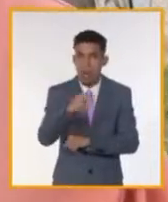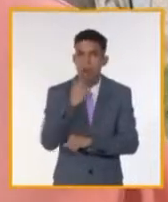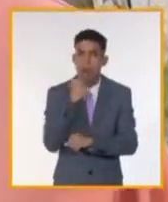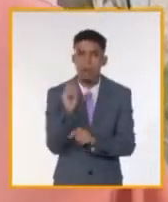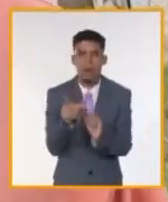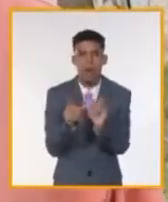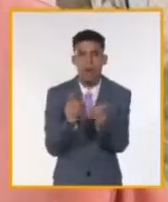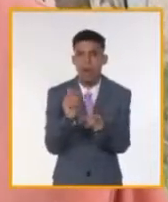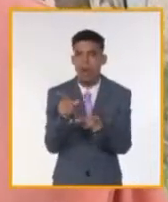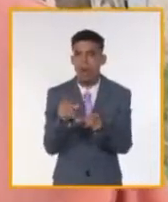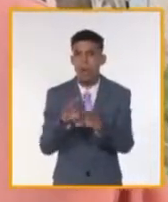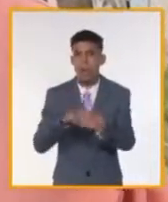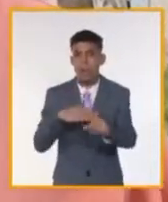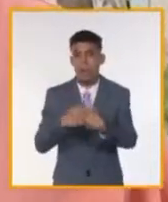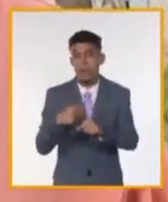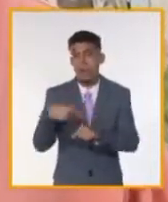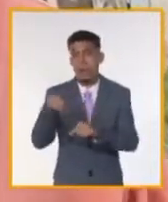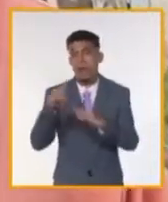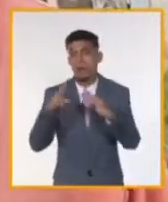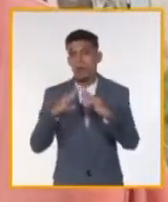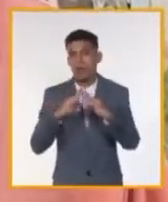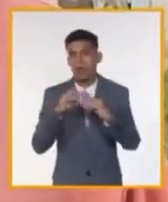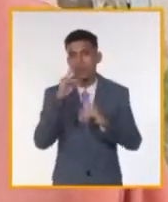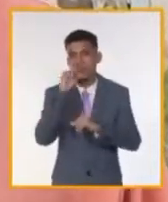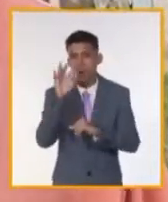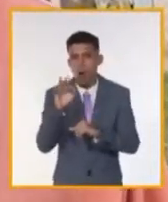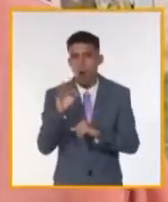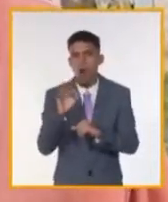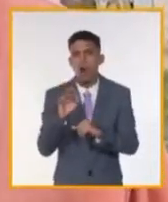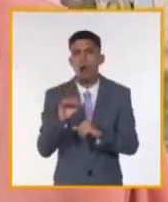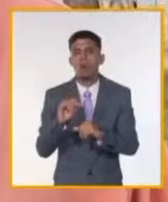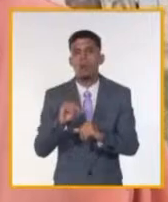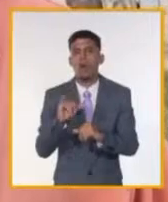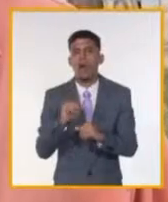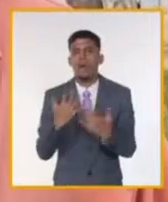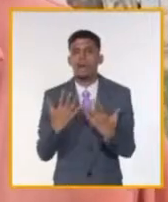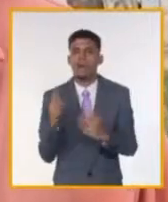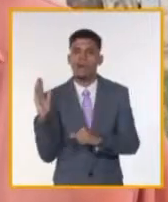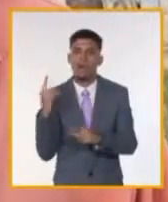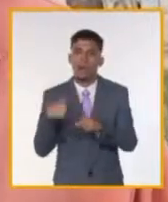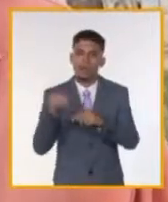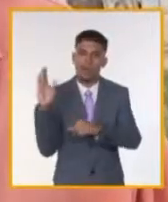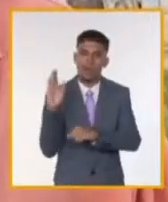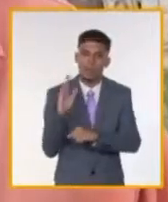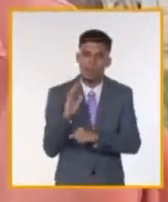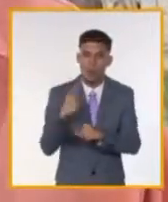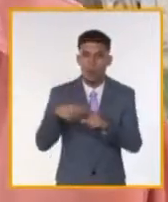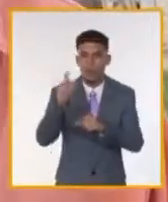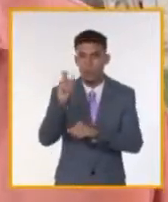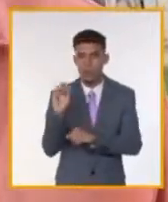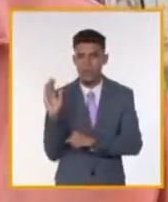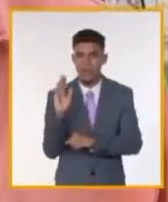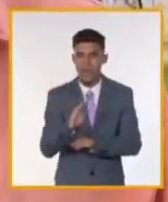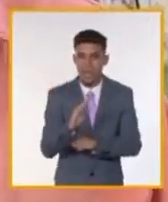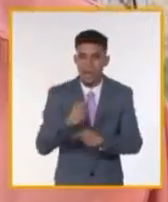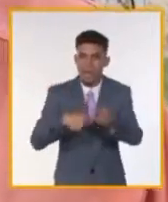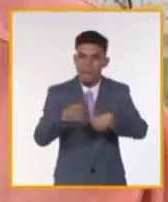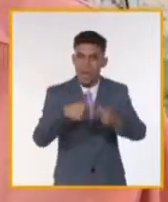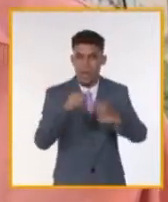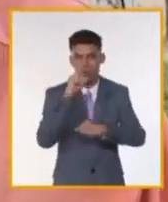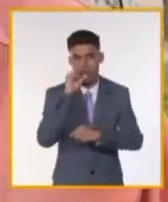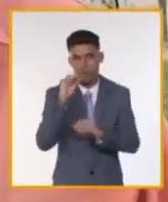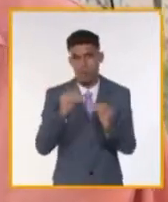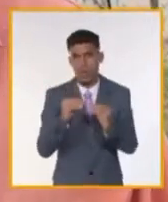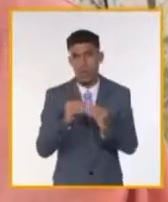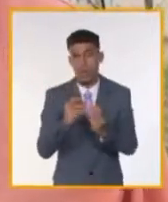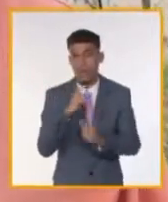aquí, ya de aquí sale para su casa, no tiene que esperar que otra gente los traiga de Guaymaro para poder comprar a otro precio y todas esas cuestiones. Ha sido un impacto muy, pero muy favorable aquí en la